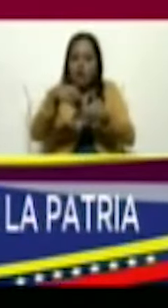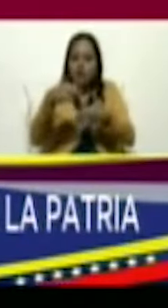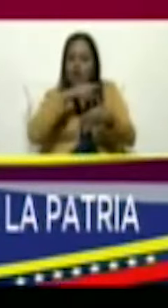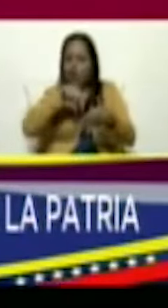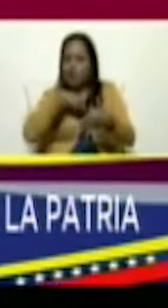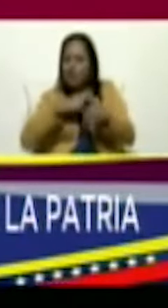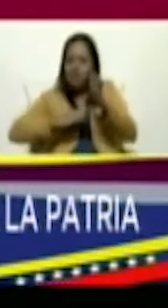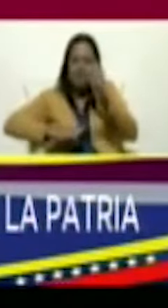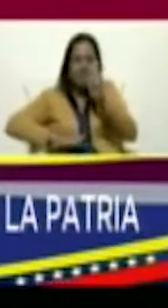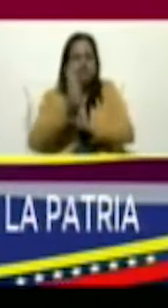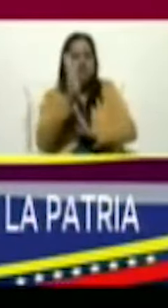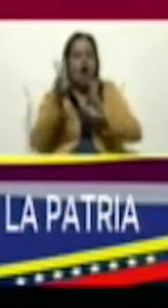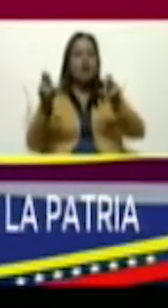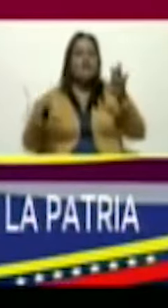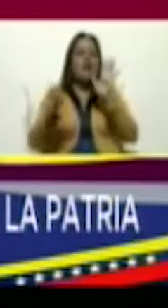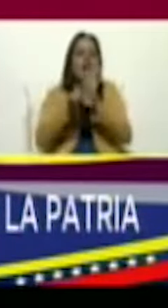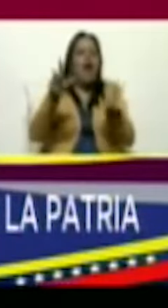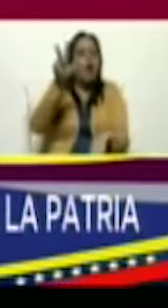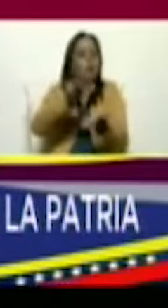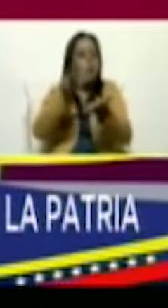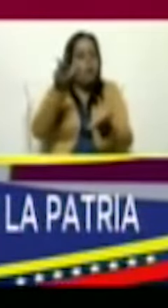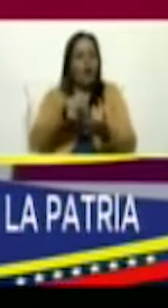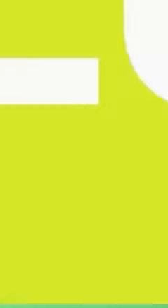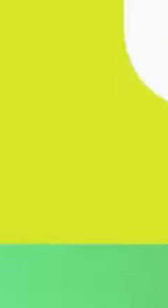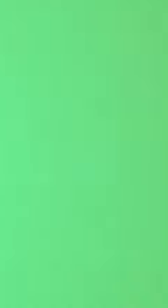arriba con la nueva ley que aprobamos.